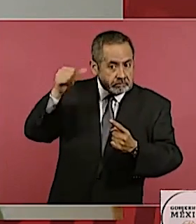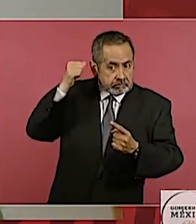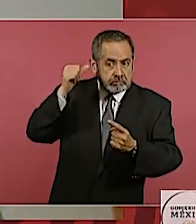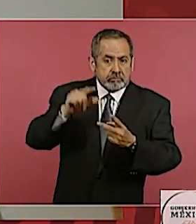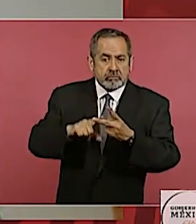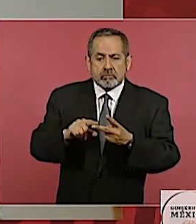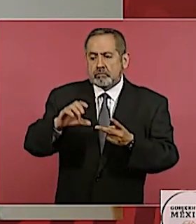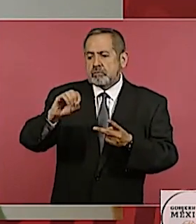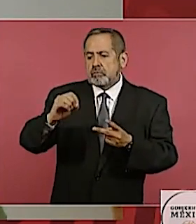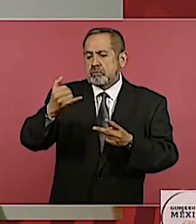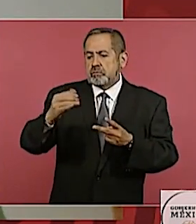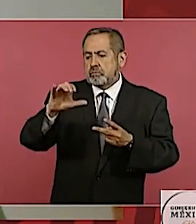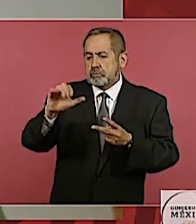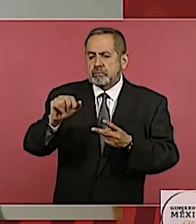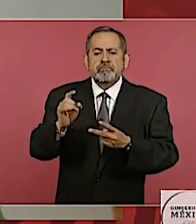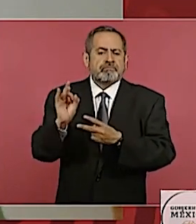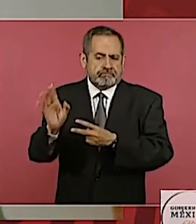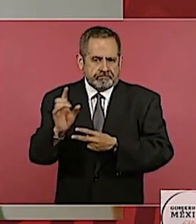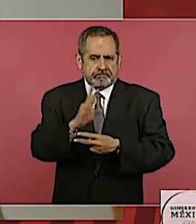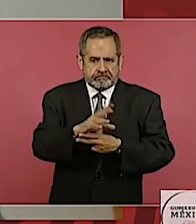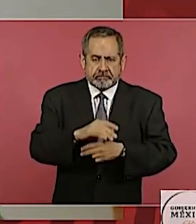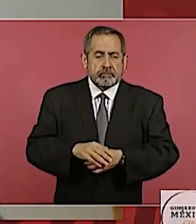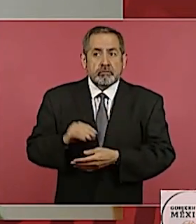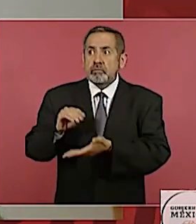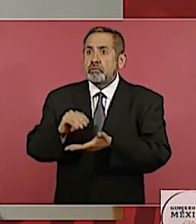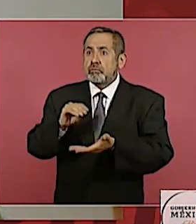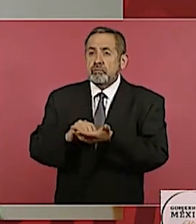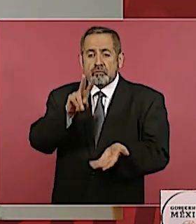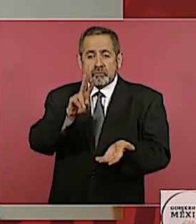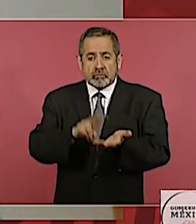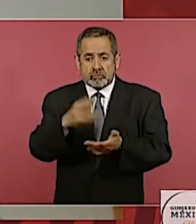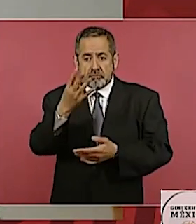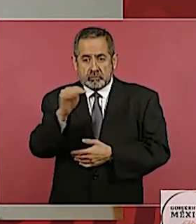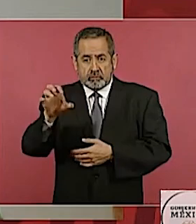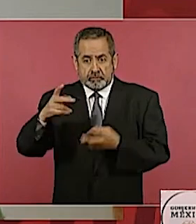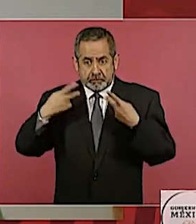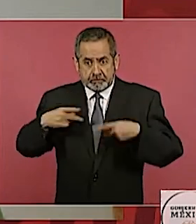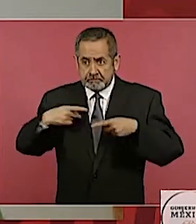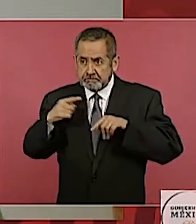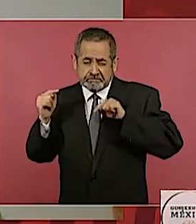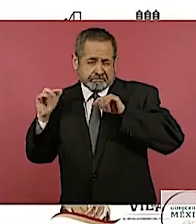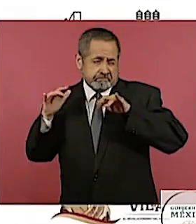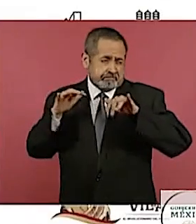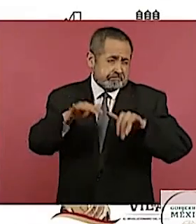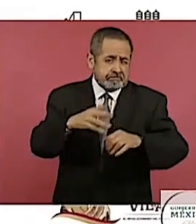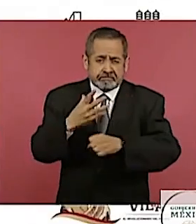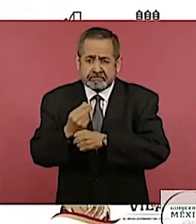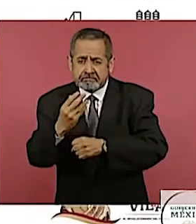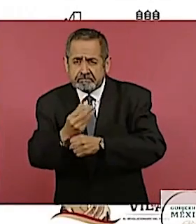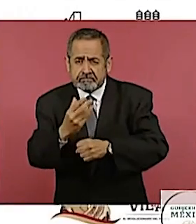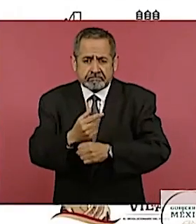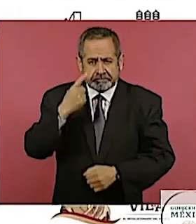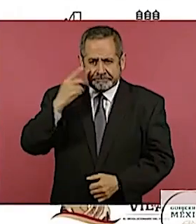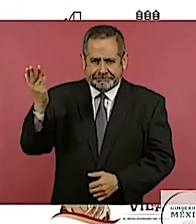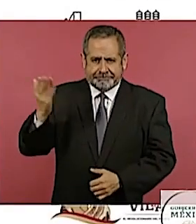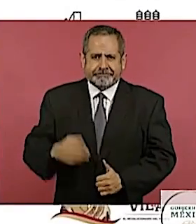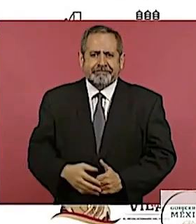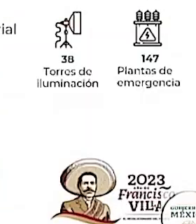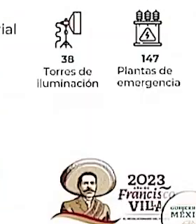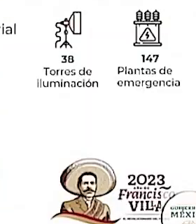en Coyuca continúan 2900 electricistas quienes están levantando hasta el